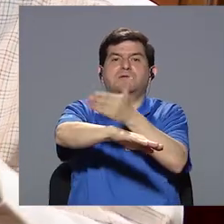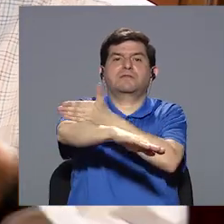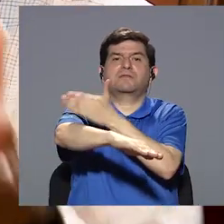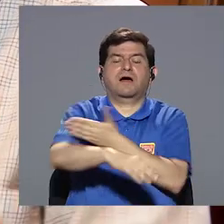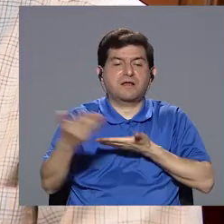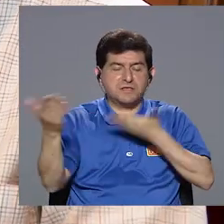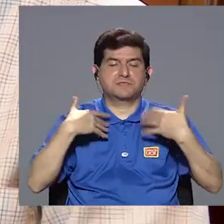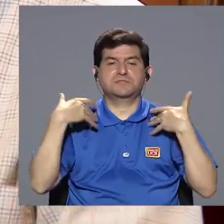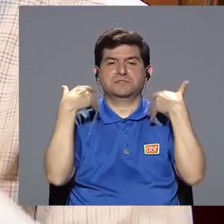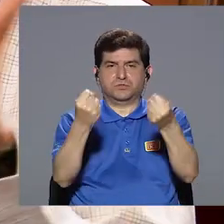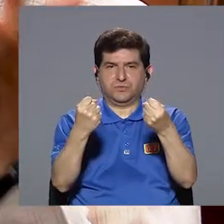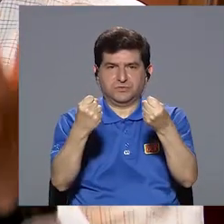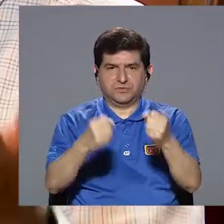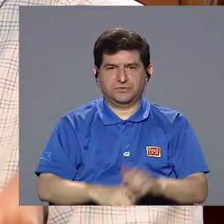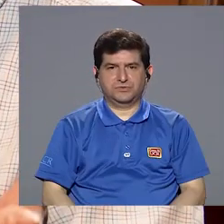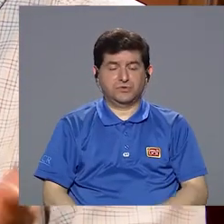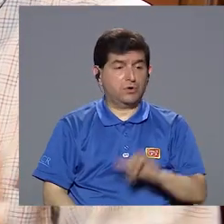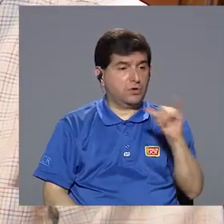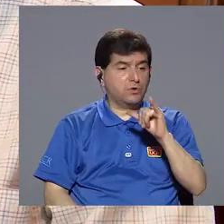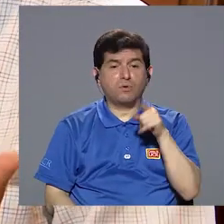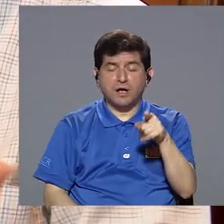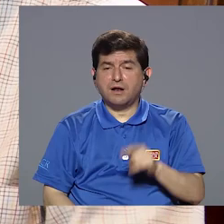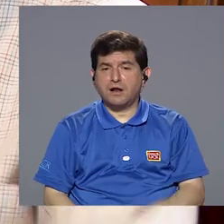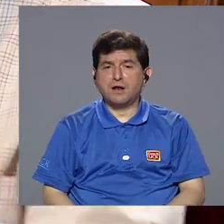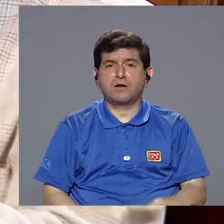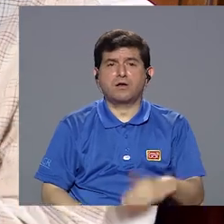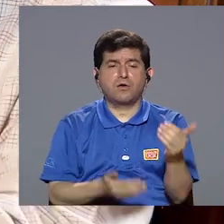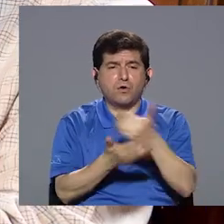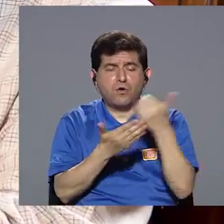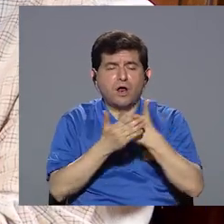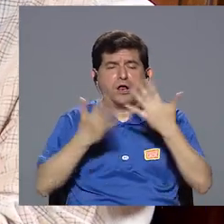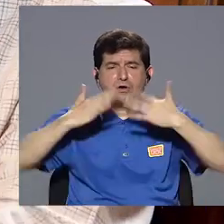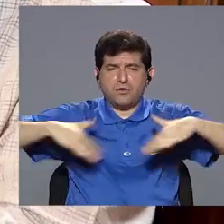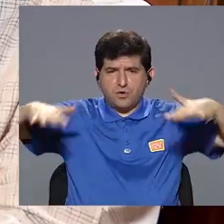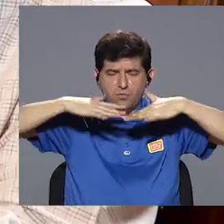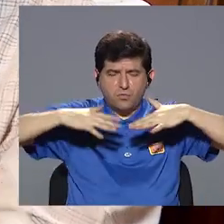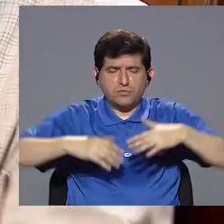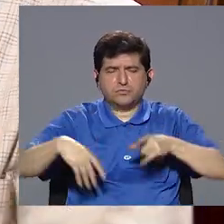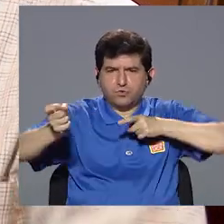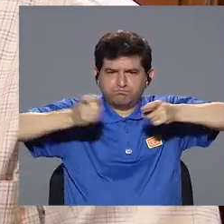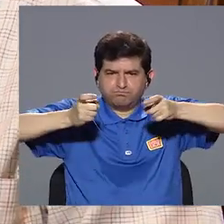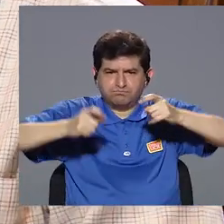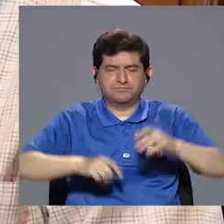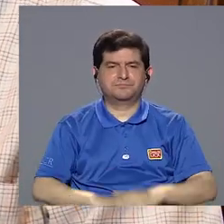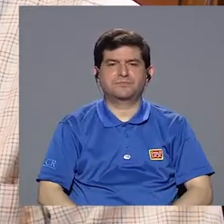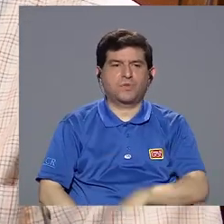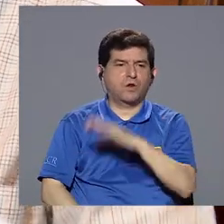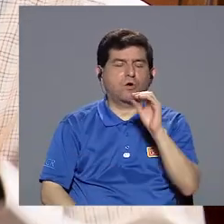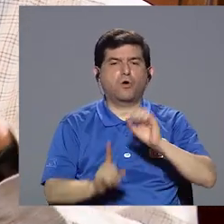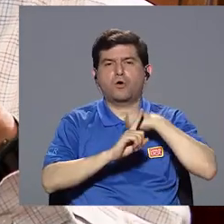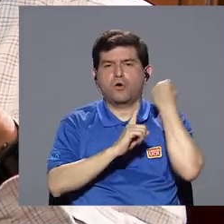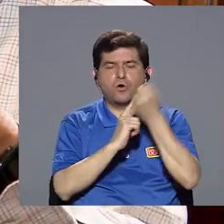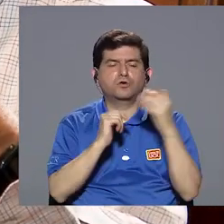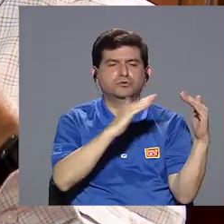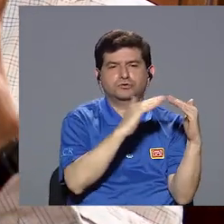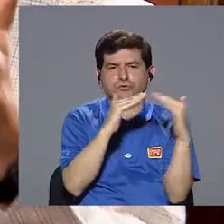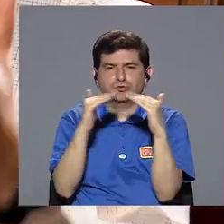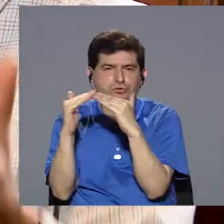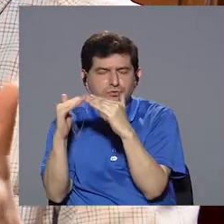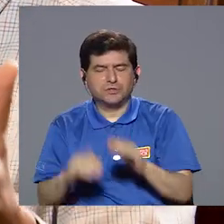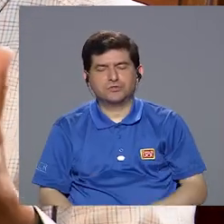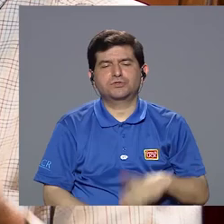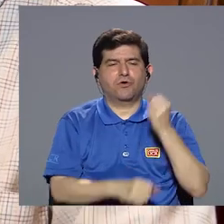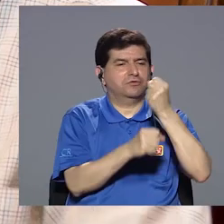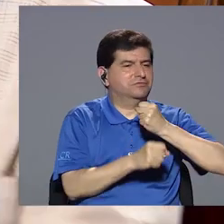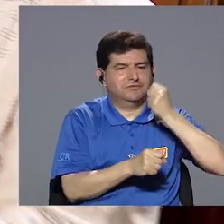que una comunidad mejore por ejemplo sus servicios de salud en el manejo de los recursos ambientales en su situación